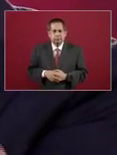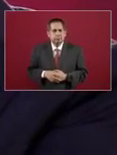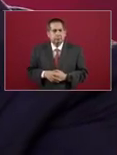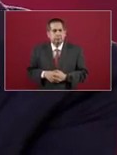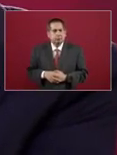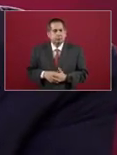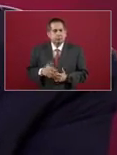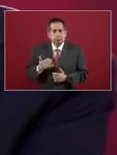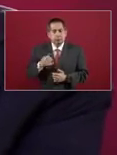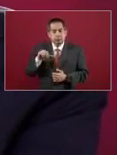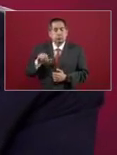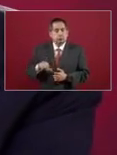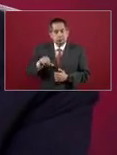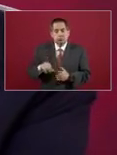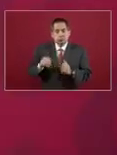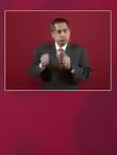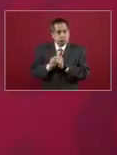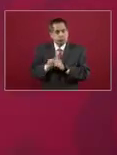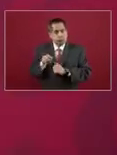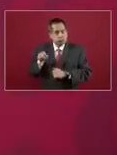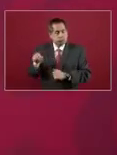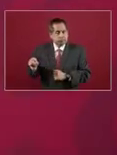y hoy con el